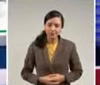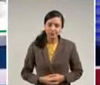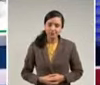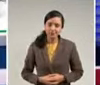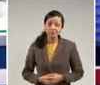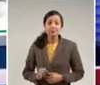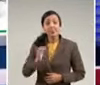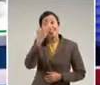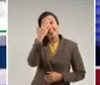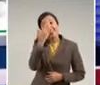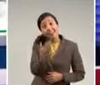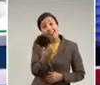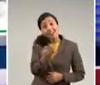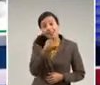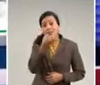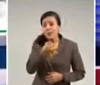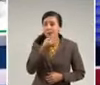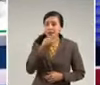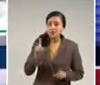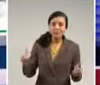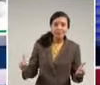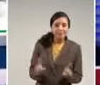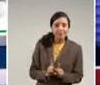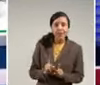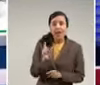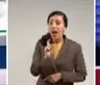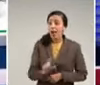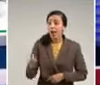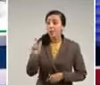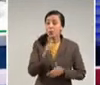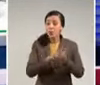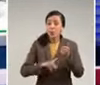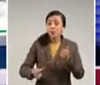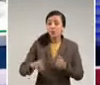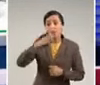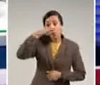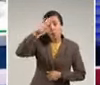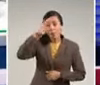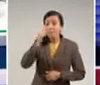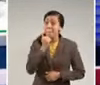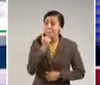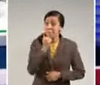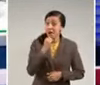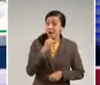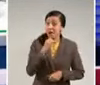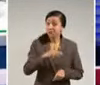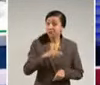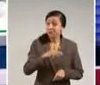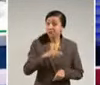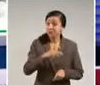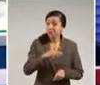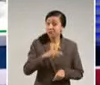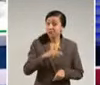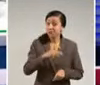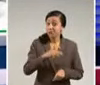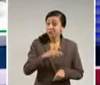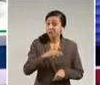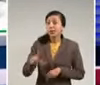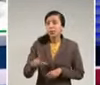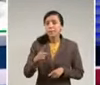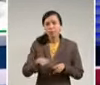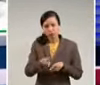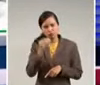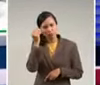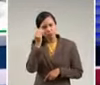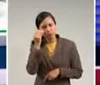Gracias, Alex, por este resumen. Camagüey, que es una de las provincias cubanas con mayor tasa de incidencia, al igual que Holguín. Pero usted se preguntará,